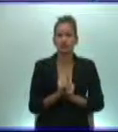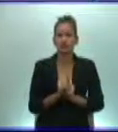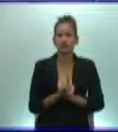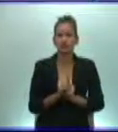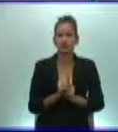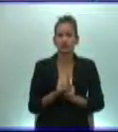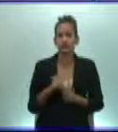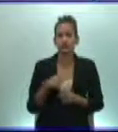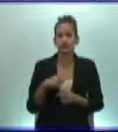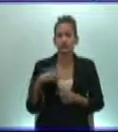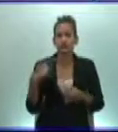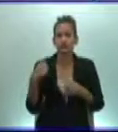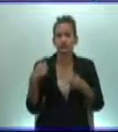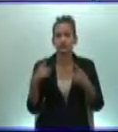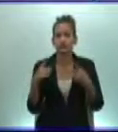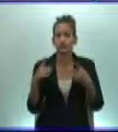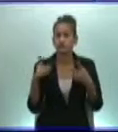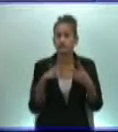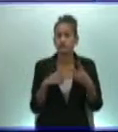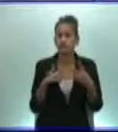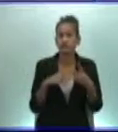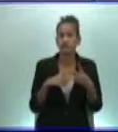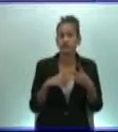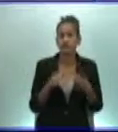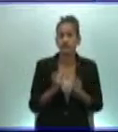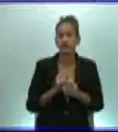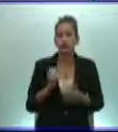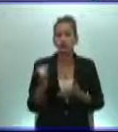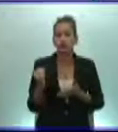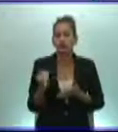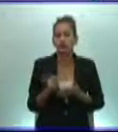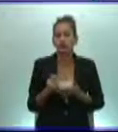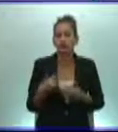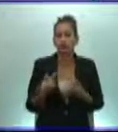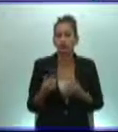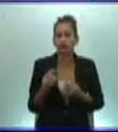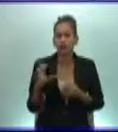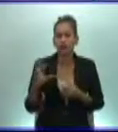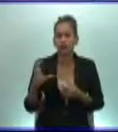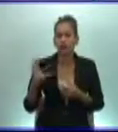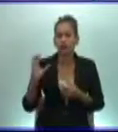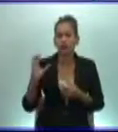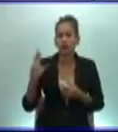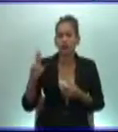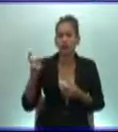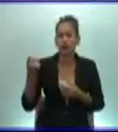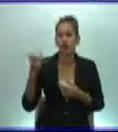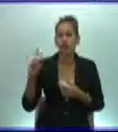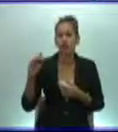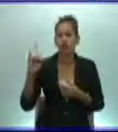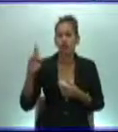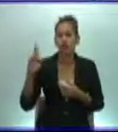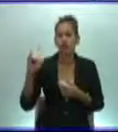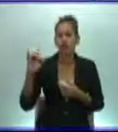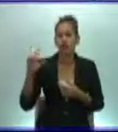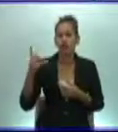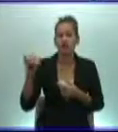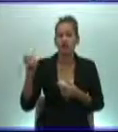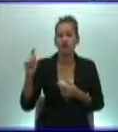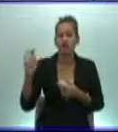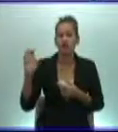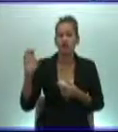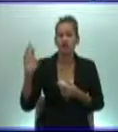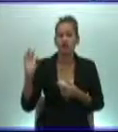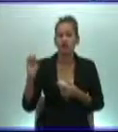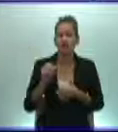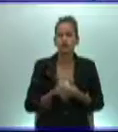deben justificar por qué el cuadrilátero tiene dos lados iguales. Vamos a trabajar por analogía.